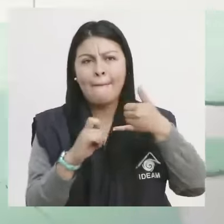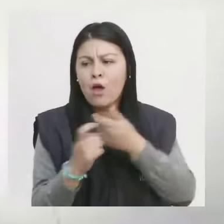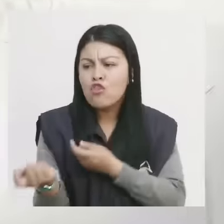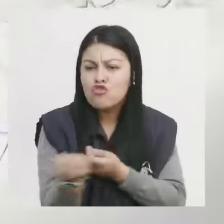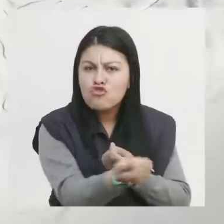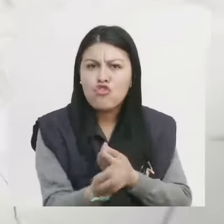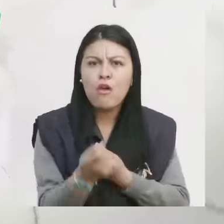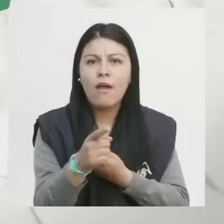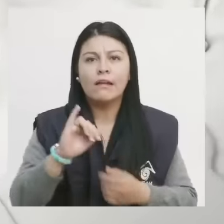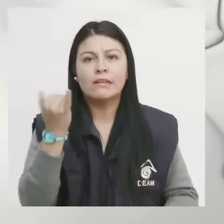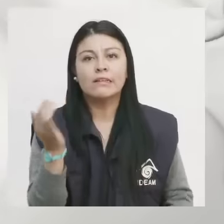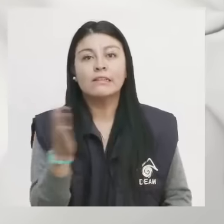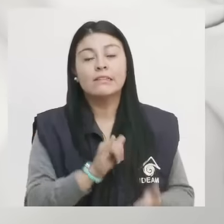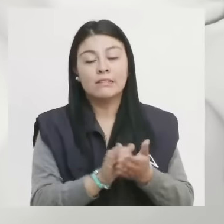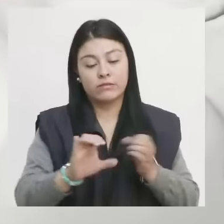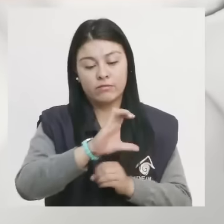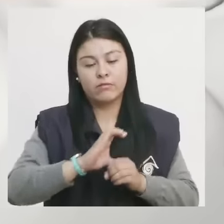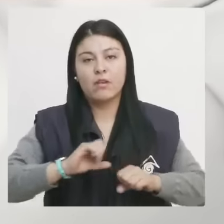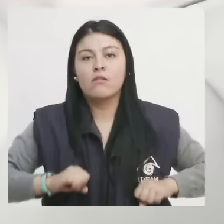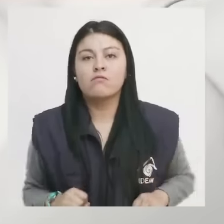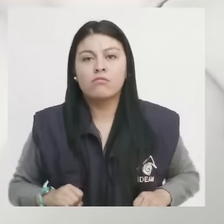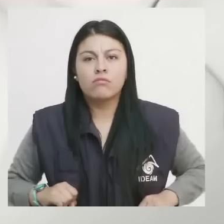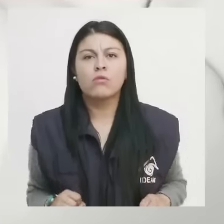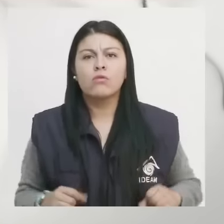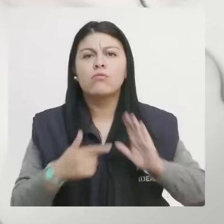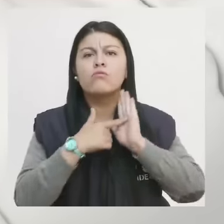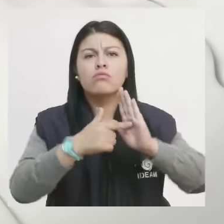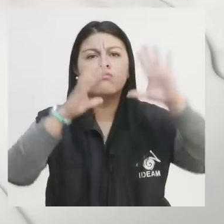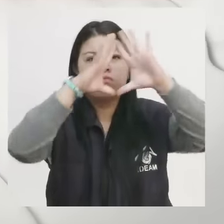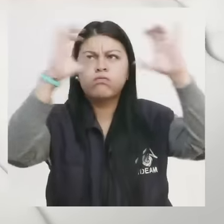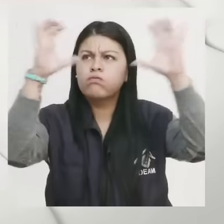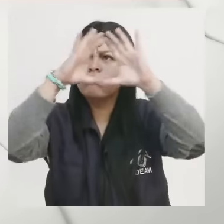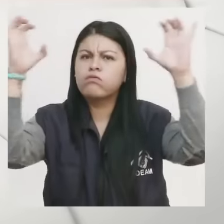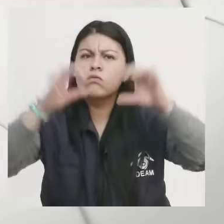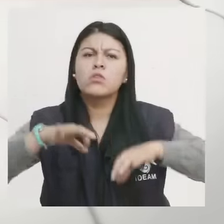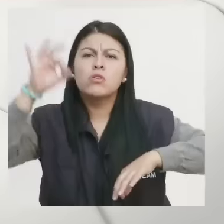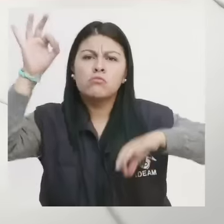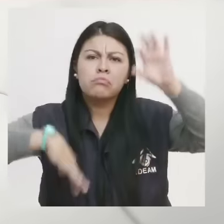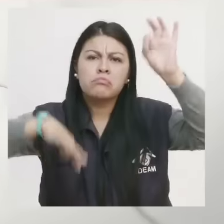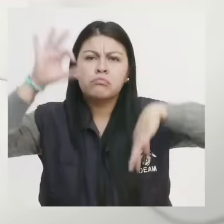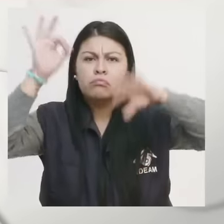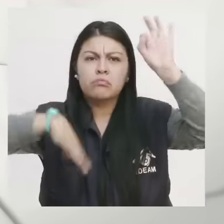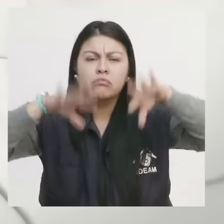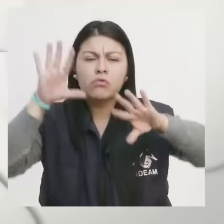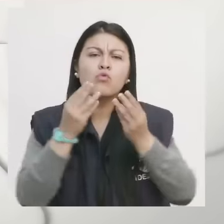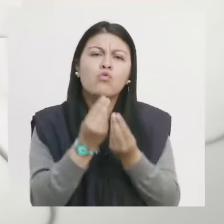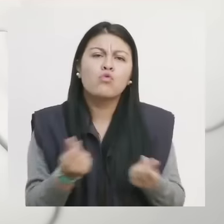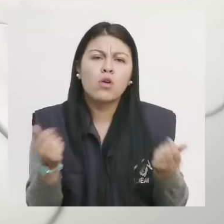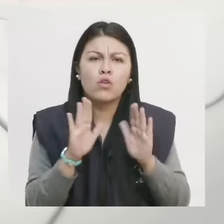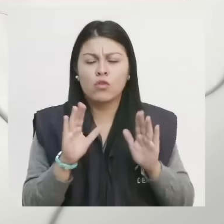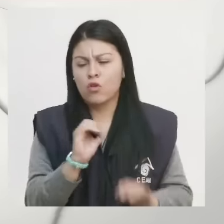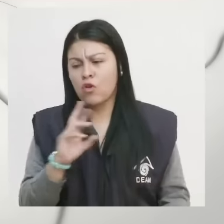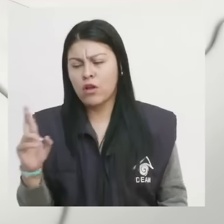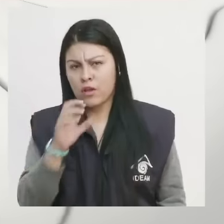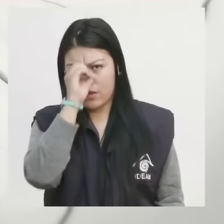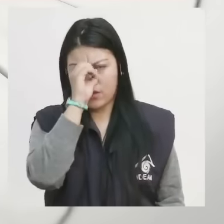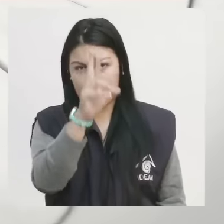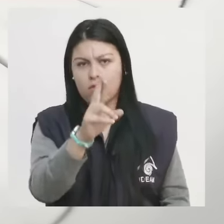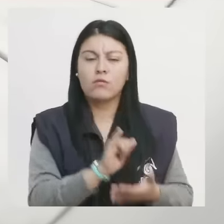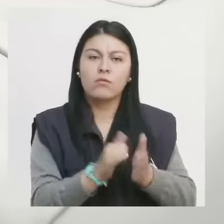La ciudad capital tendrá en las próximas horas nubosidad pasajera con lloviznas suaves desde el norte, oriente y sur del área metropolitana y la sabana.